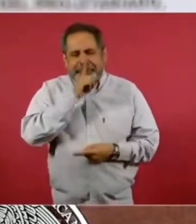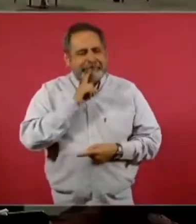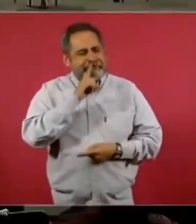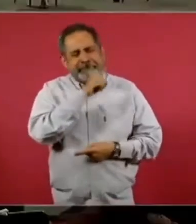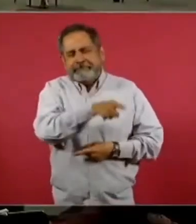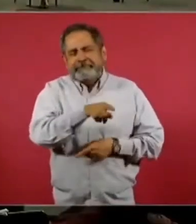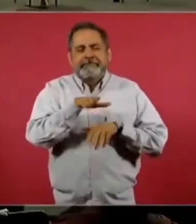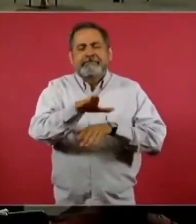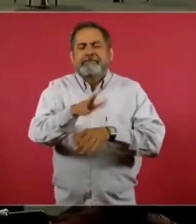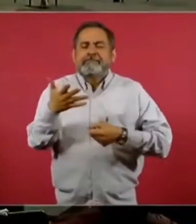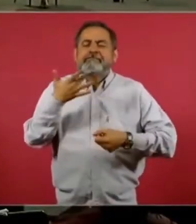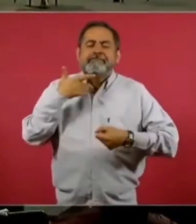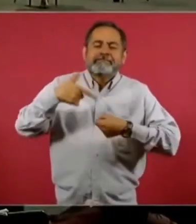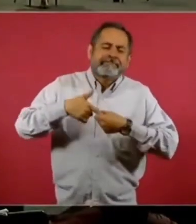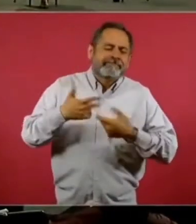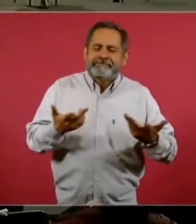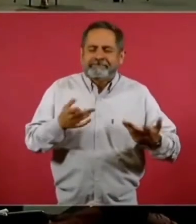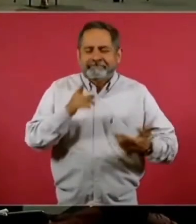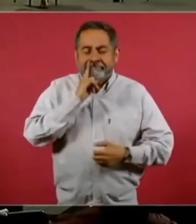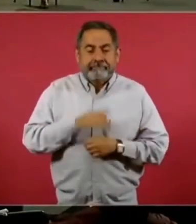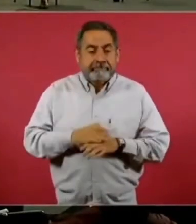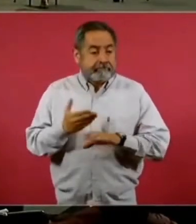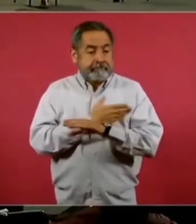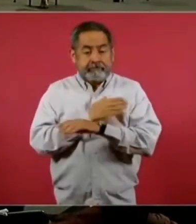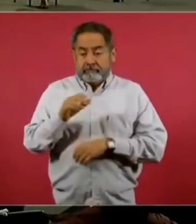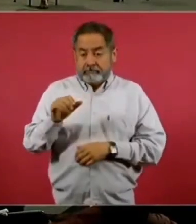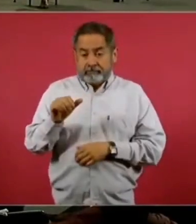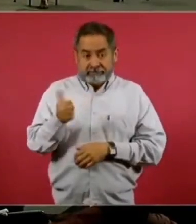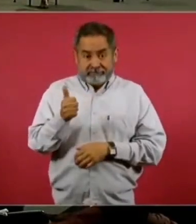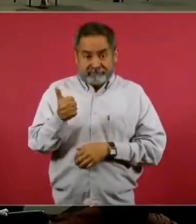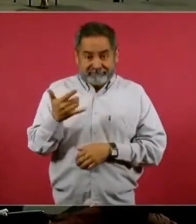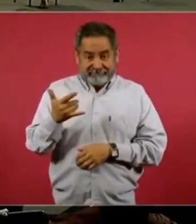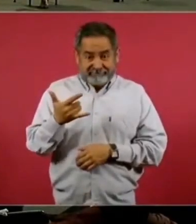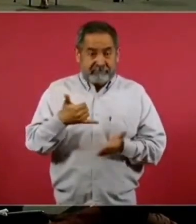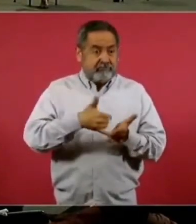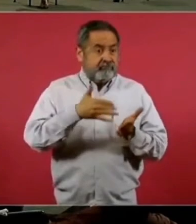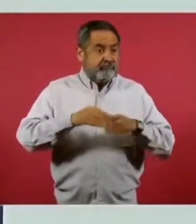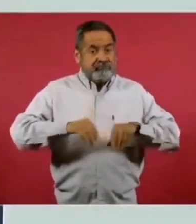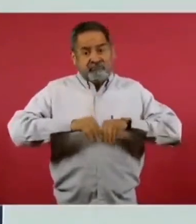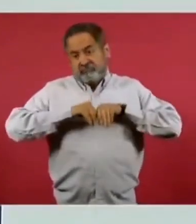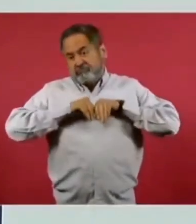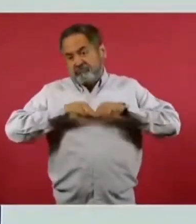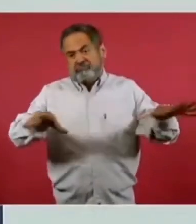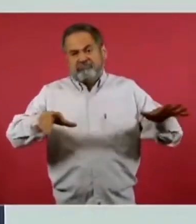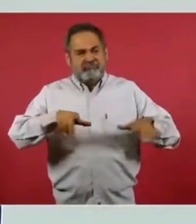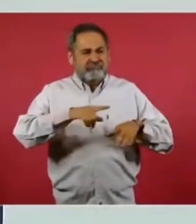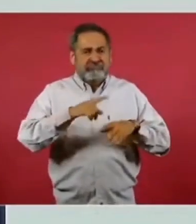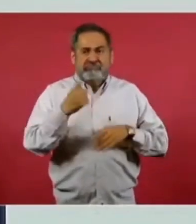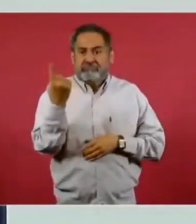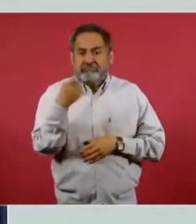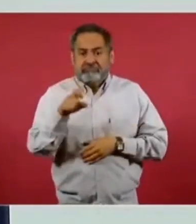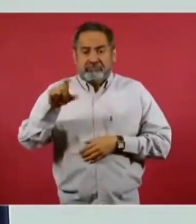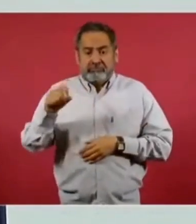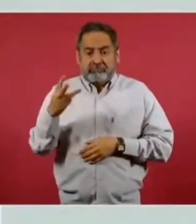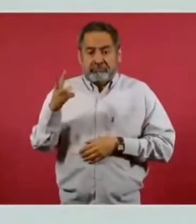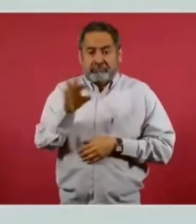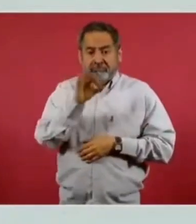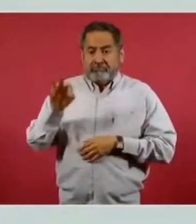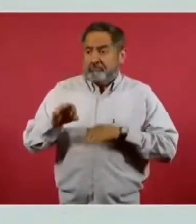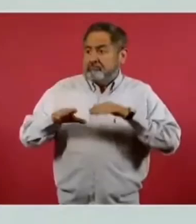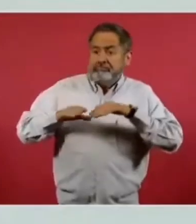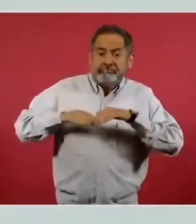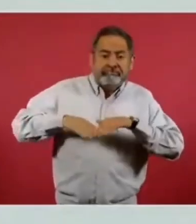guachicoleras. El pasado 11 de julio, el diario Reforma publicó a 8 columnas. Sube 123%